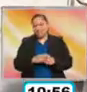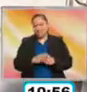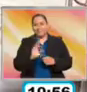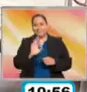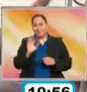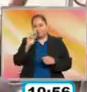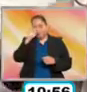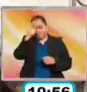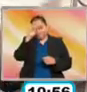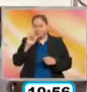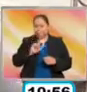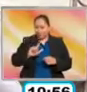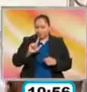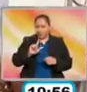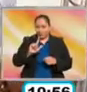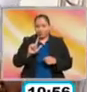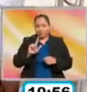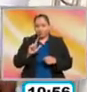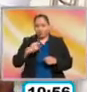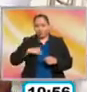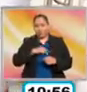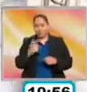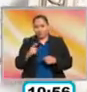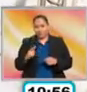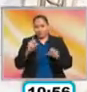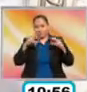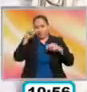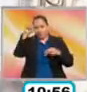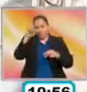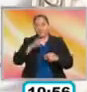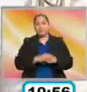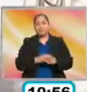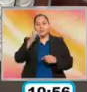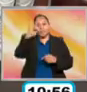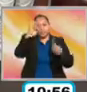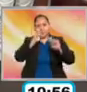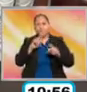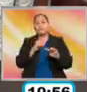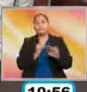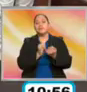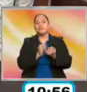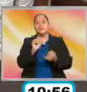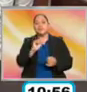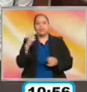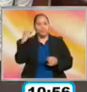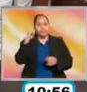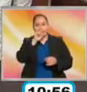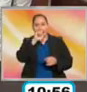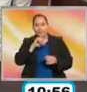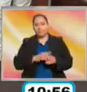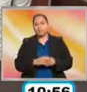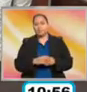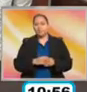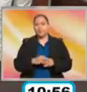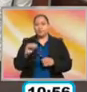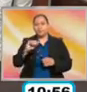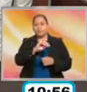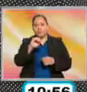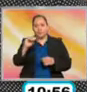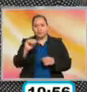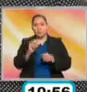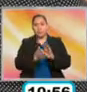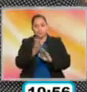es el lunes, ¿no? El lunes estamos en Serrano, Guanajuato, ahí nos miramos con el favor de Dios. Y el sábado en Guadalajara, Jalisco. Muy bien, ¿vas a andar de gira?